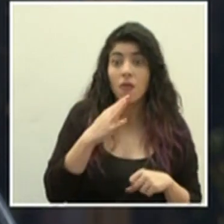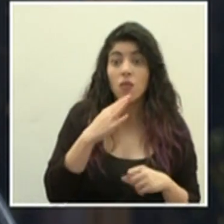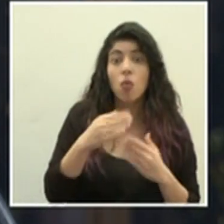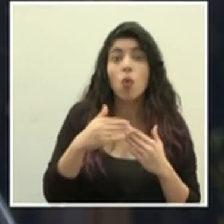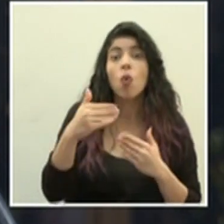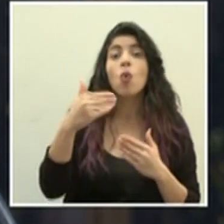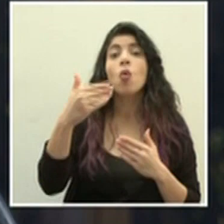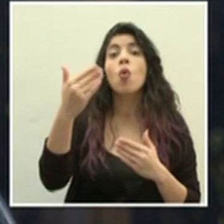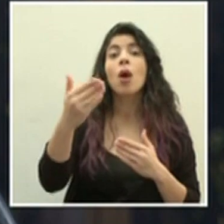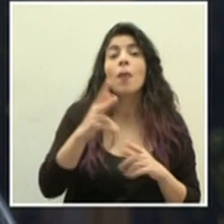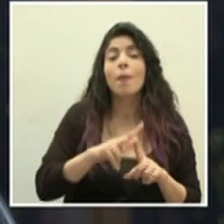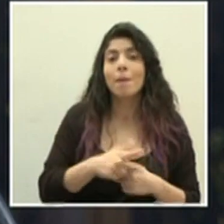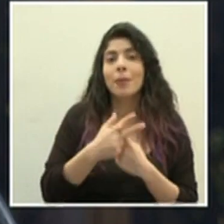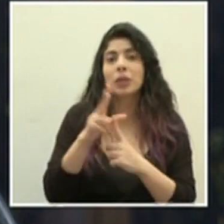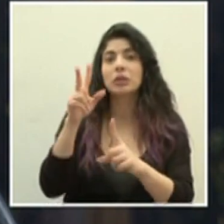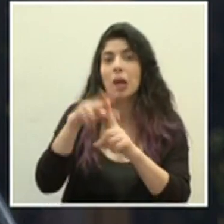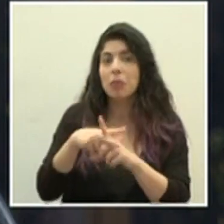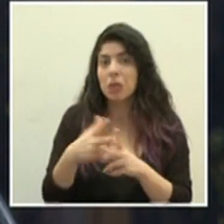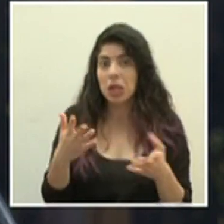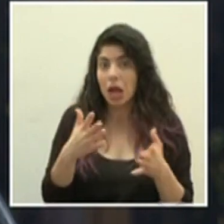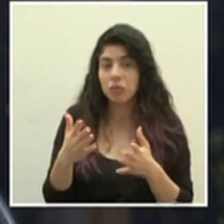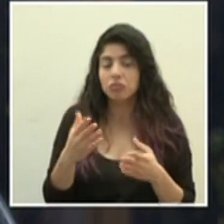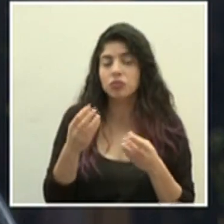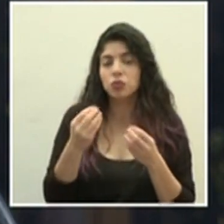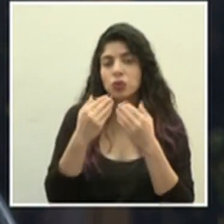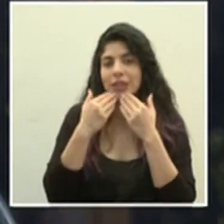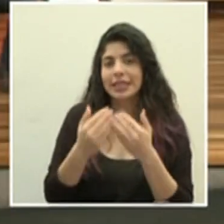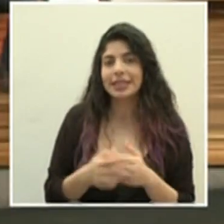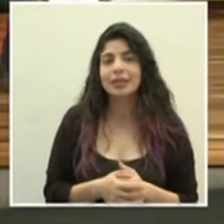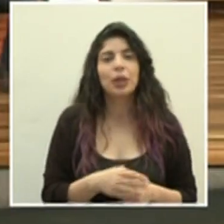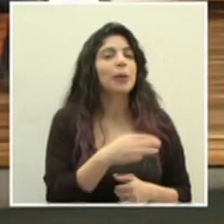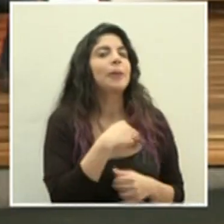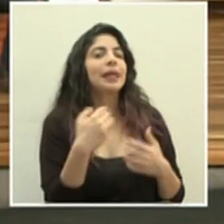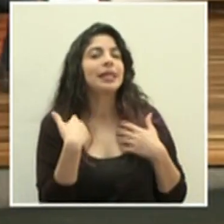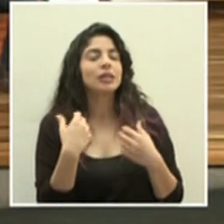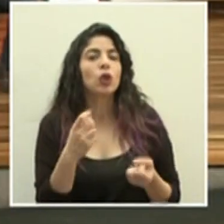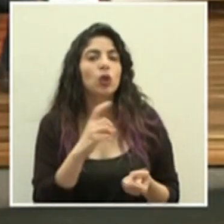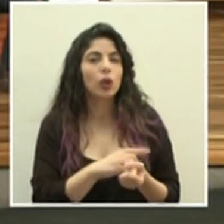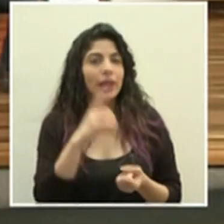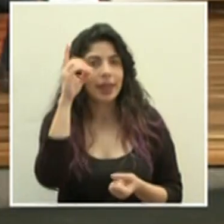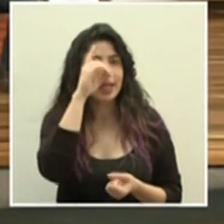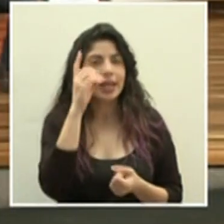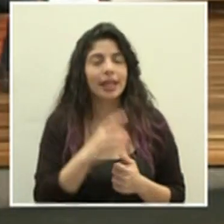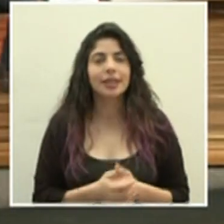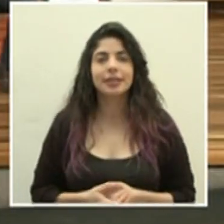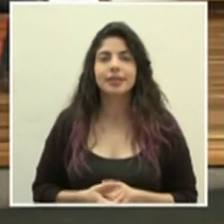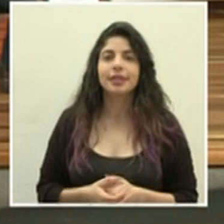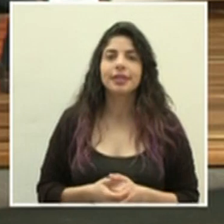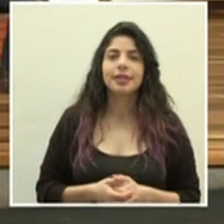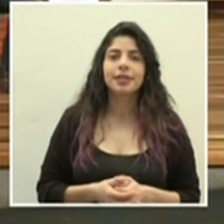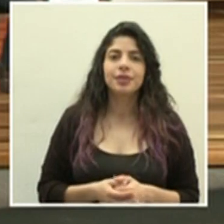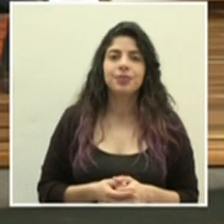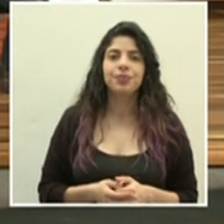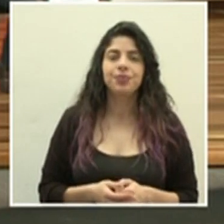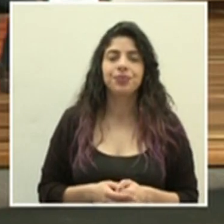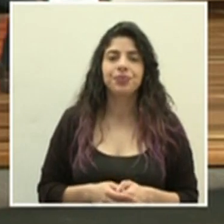determinado de cuándo se empezarían a aplicar. Muchas gracias. Ministro de Salud, el doctor Daniel Salas.